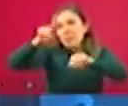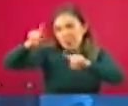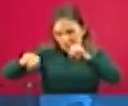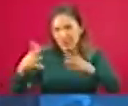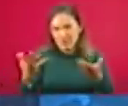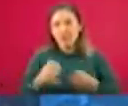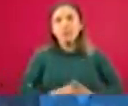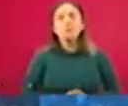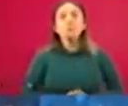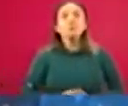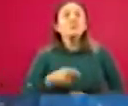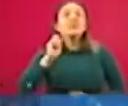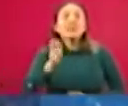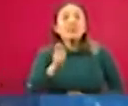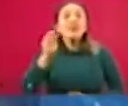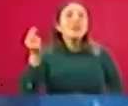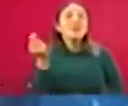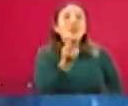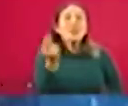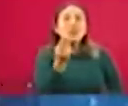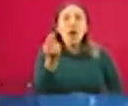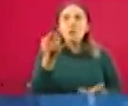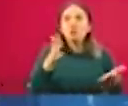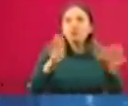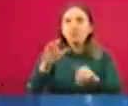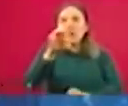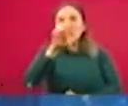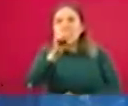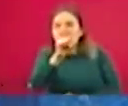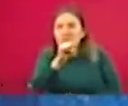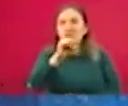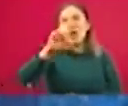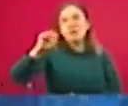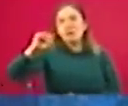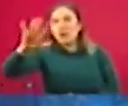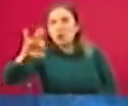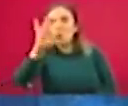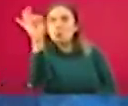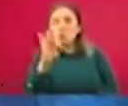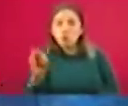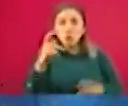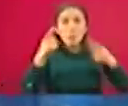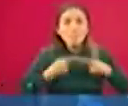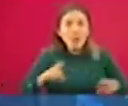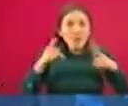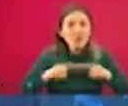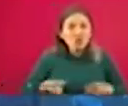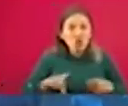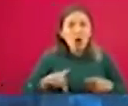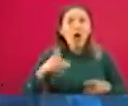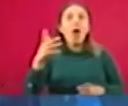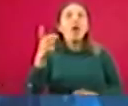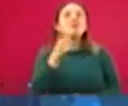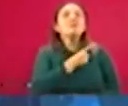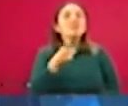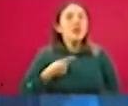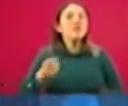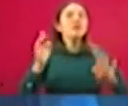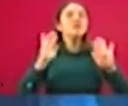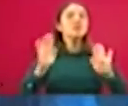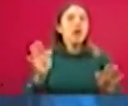sana distancia, no está sujeta a conocer el número exacto de fallecimientos. Entonces, en su momento se